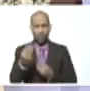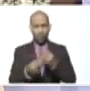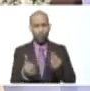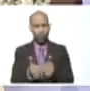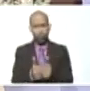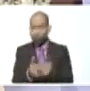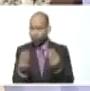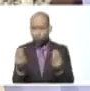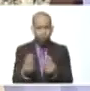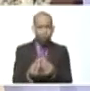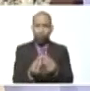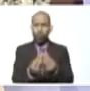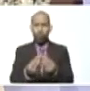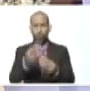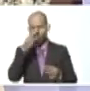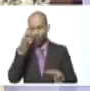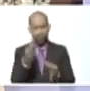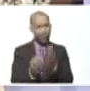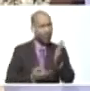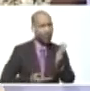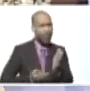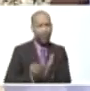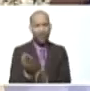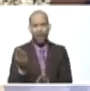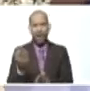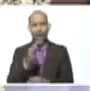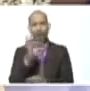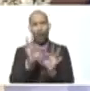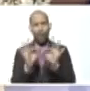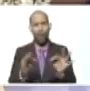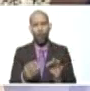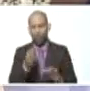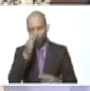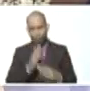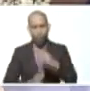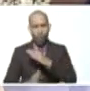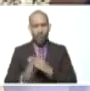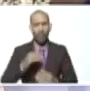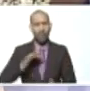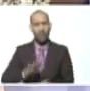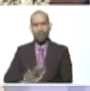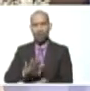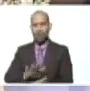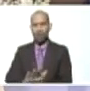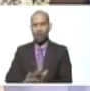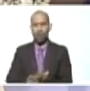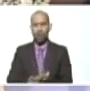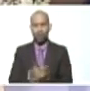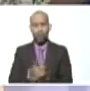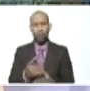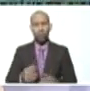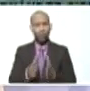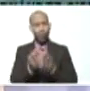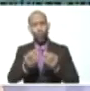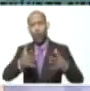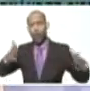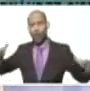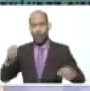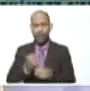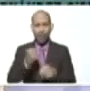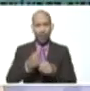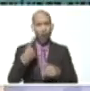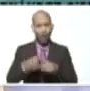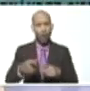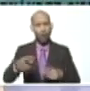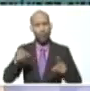fiel, animador infatigable, modelo humilde y servicial. El reto es gigante, pero la voluntad es mayor y la asesoría